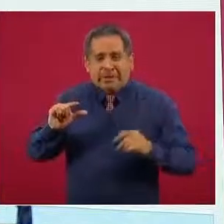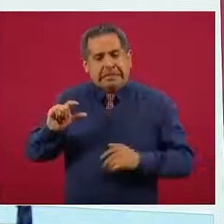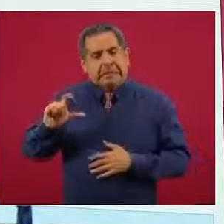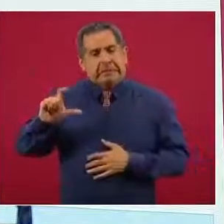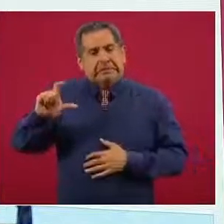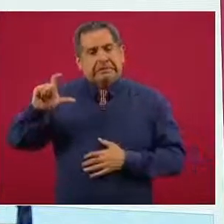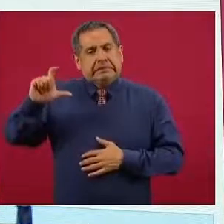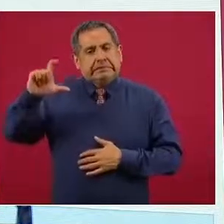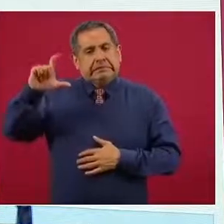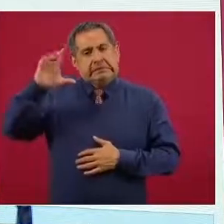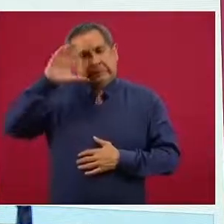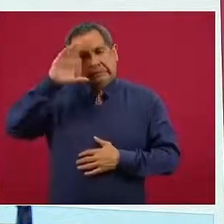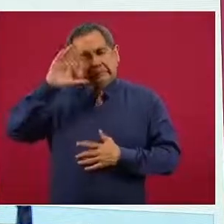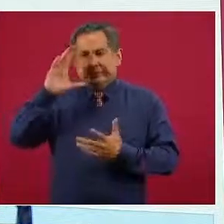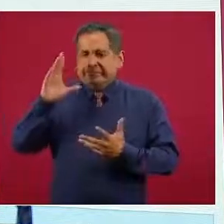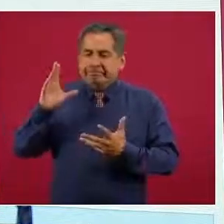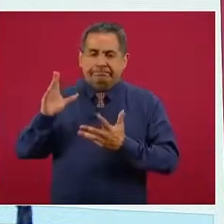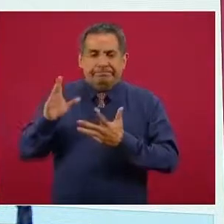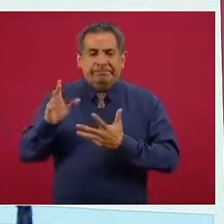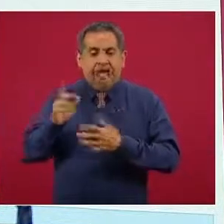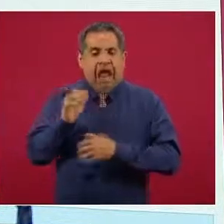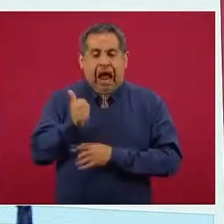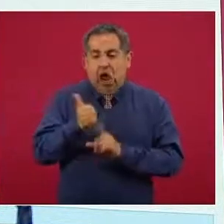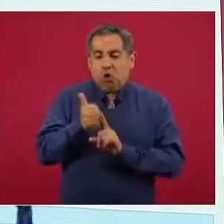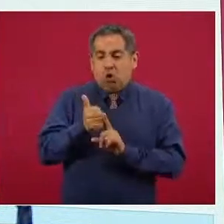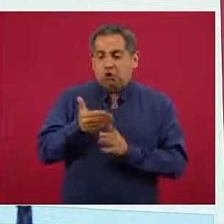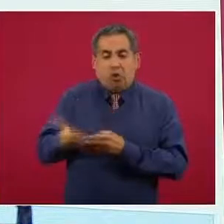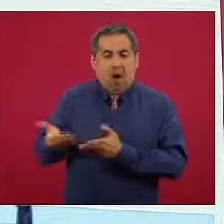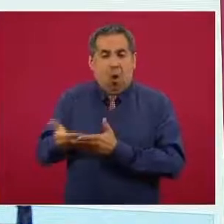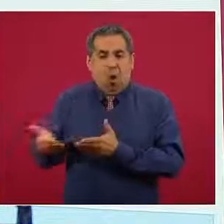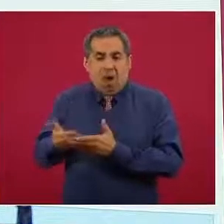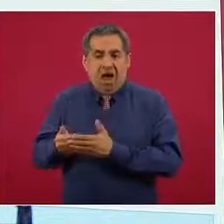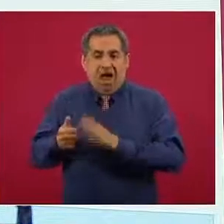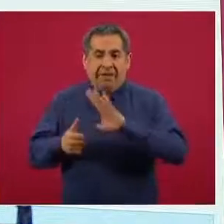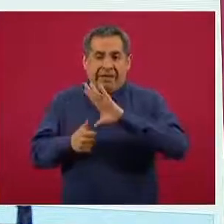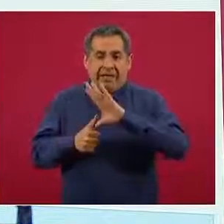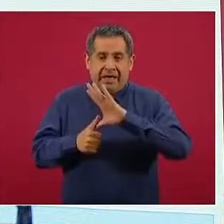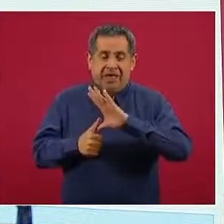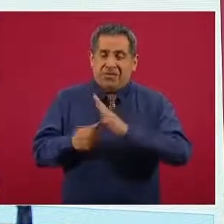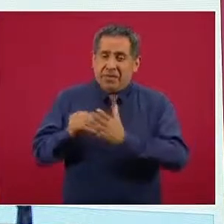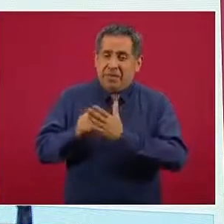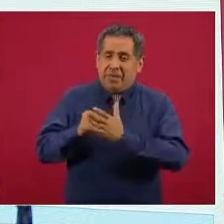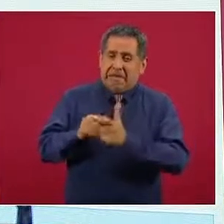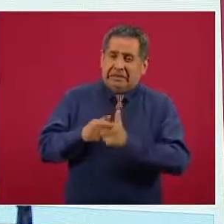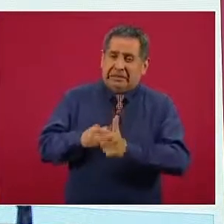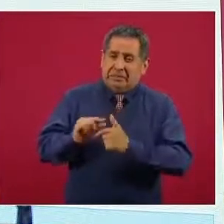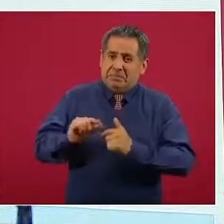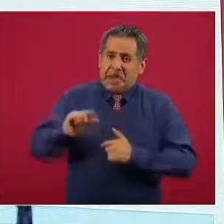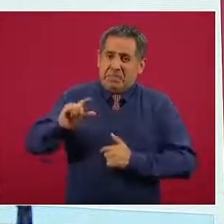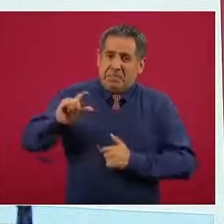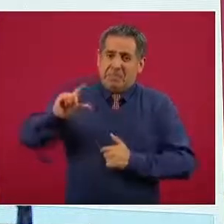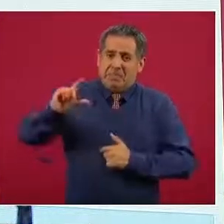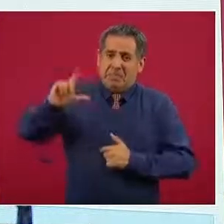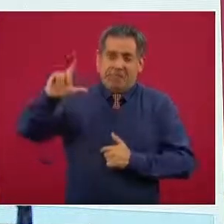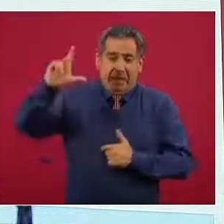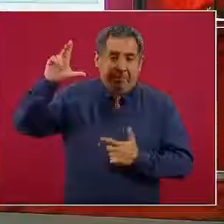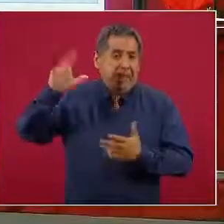ocurrió desde la mitad de agosto hasta la fecha presente. La tendencia en América del Norte sigue hacia